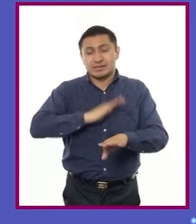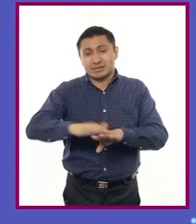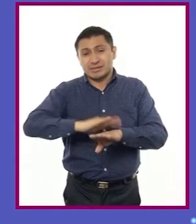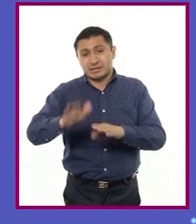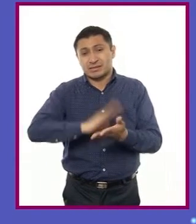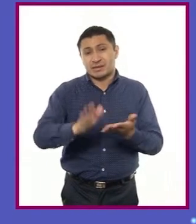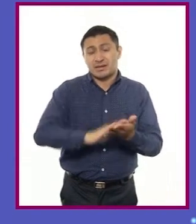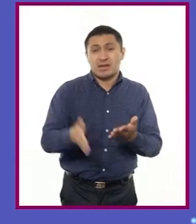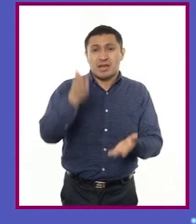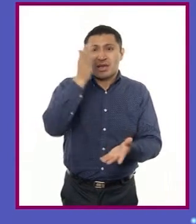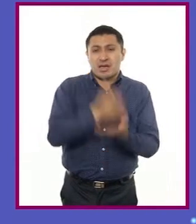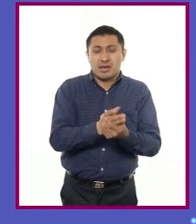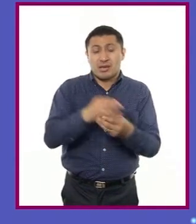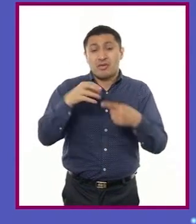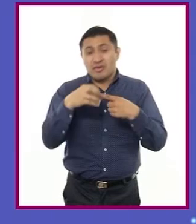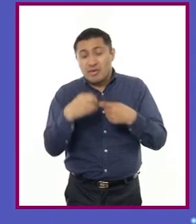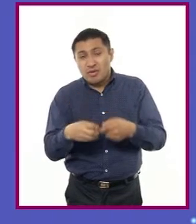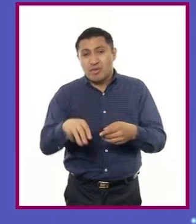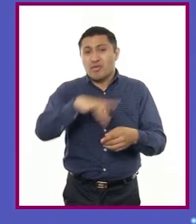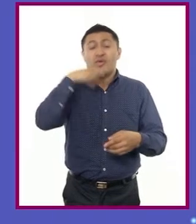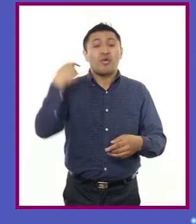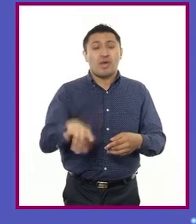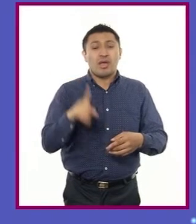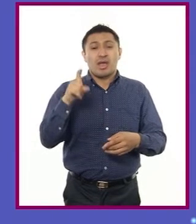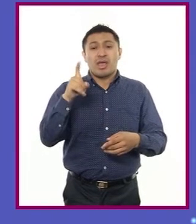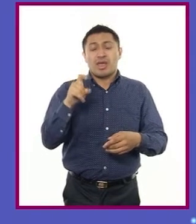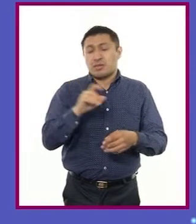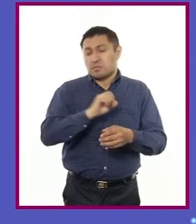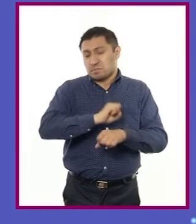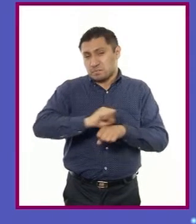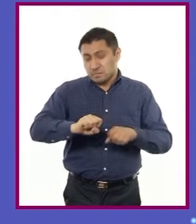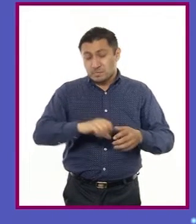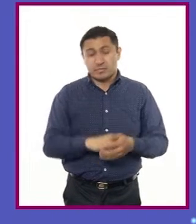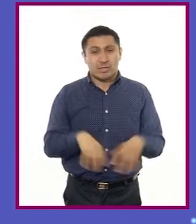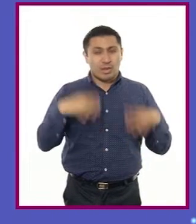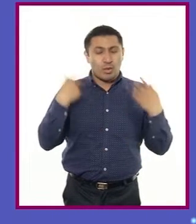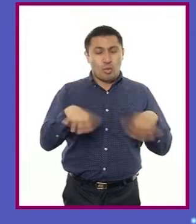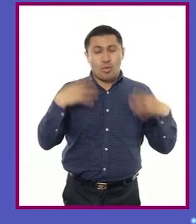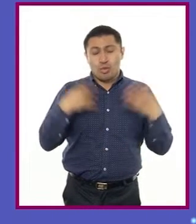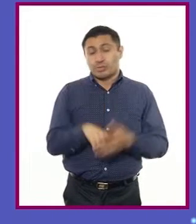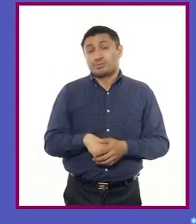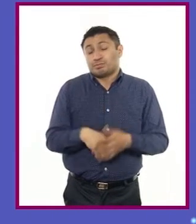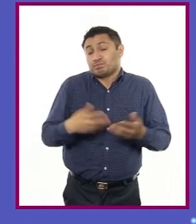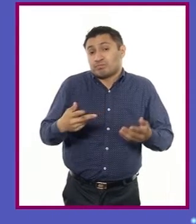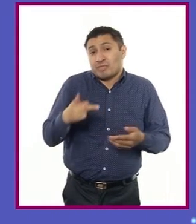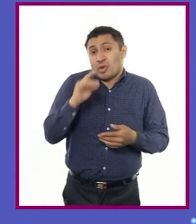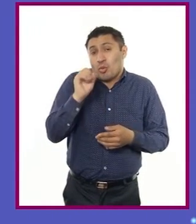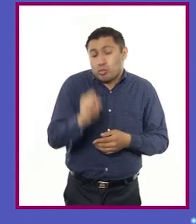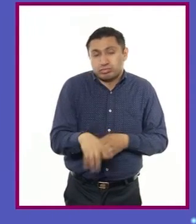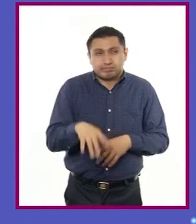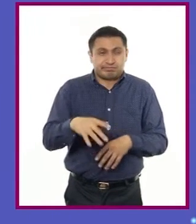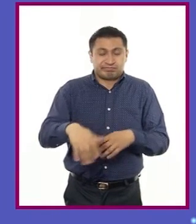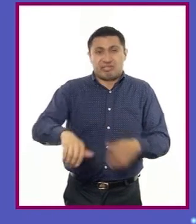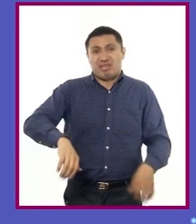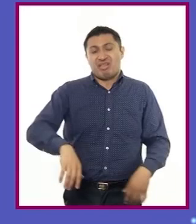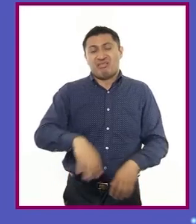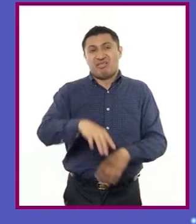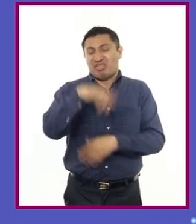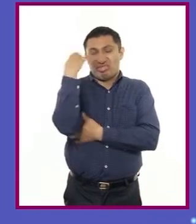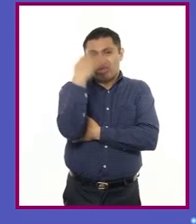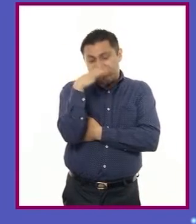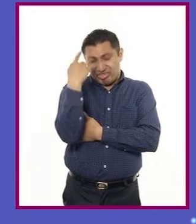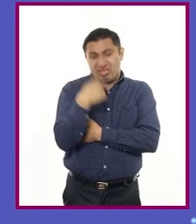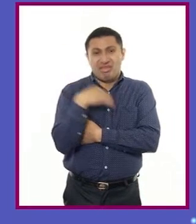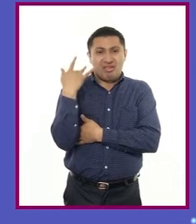un taquito de frijol con salsa y agua sola. Uy, pues qué aburrido. Pues yo traigo un